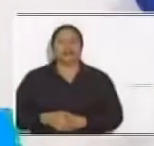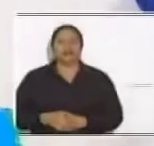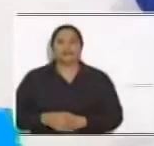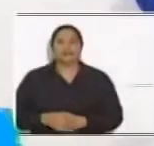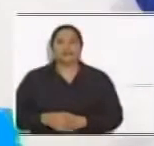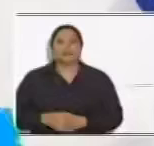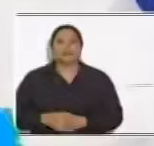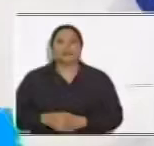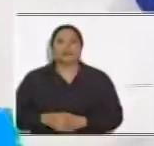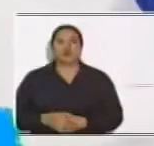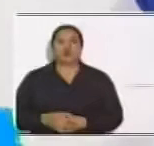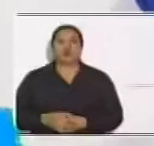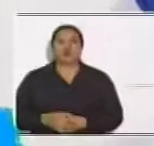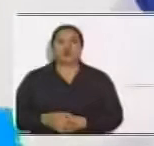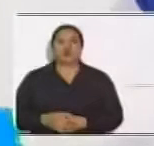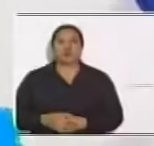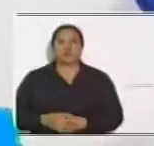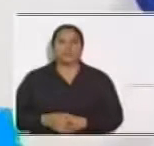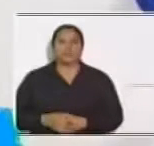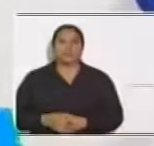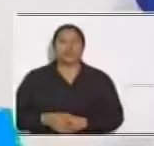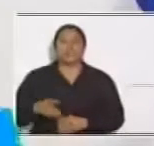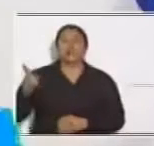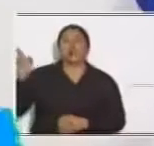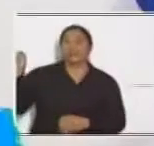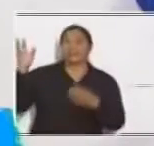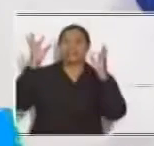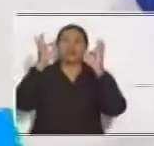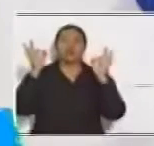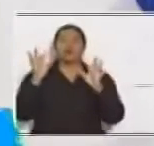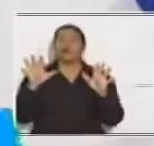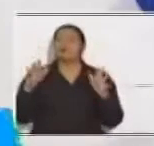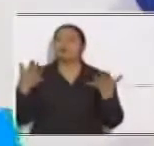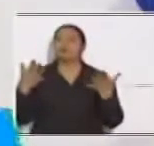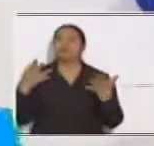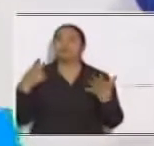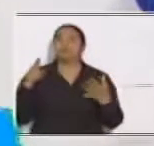¿Verdad que sí? Esa figura se llama ¿cómo?